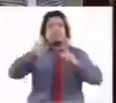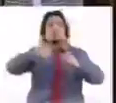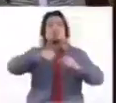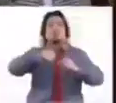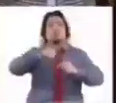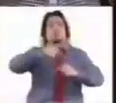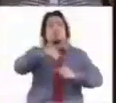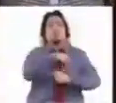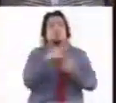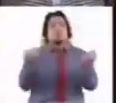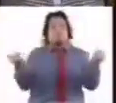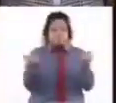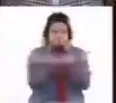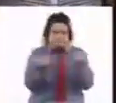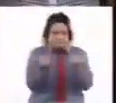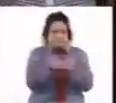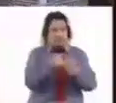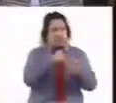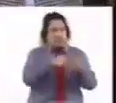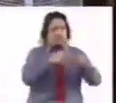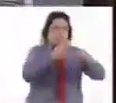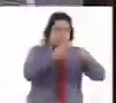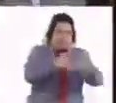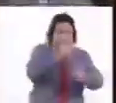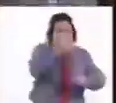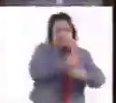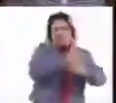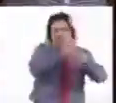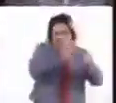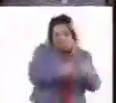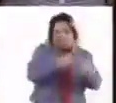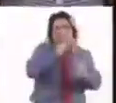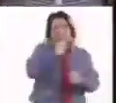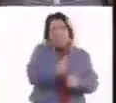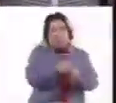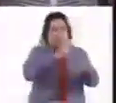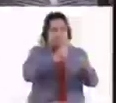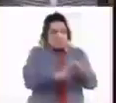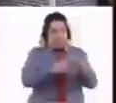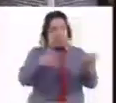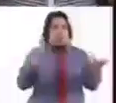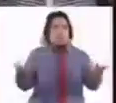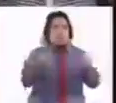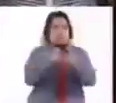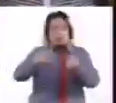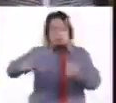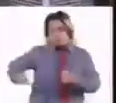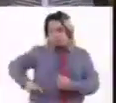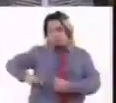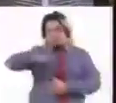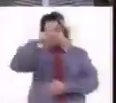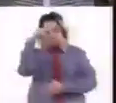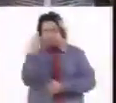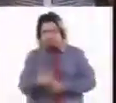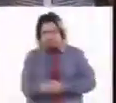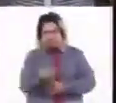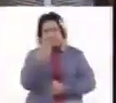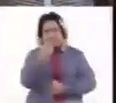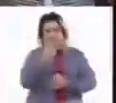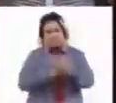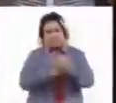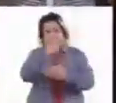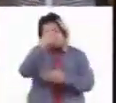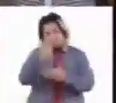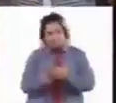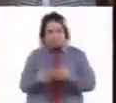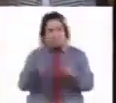inseguridad, los delitos y atendemos las causas en coordinación con el gobierno de México. Y esta estrategia que nos ha